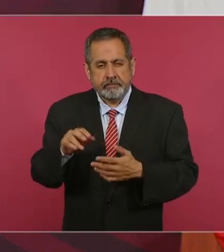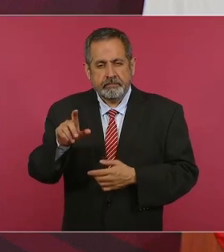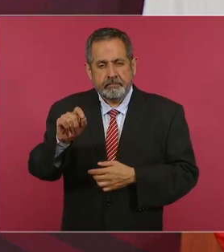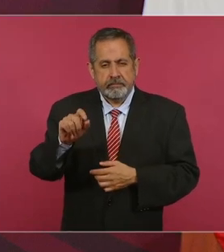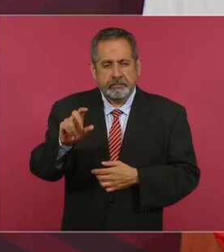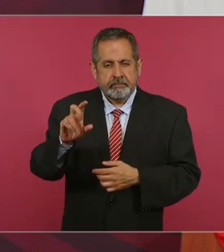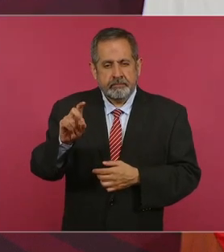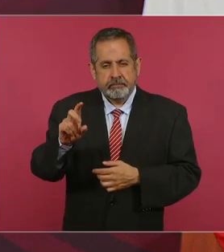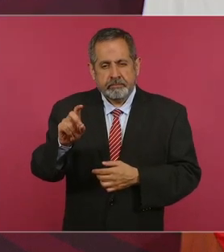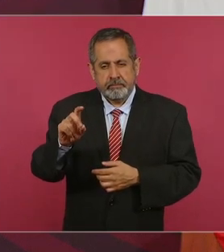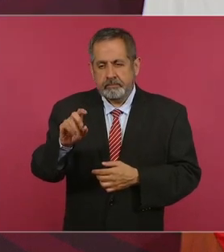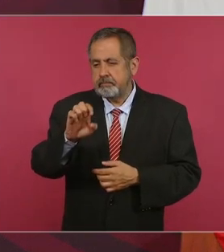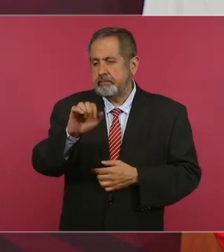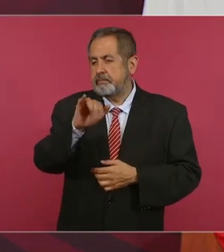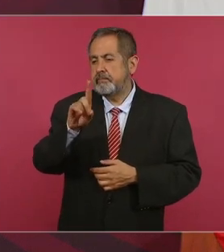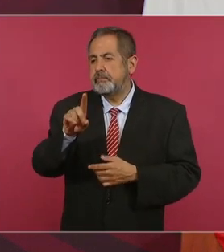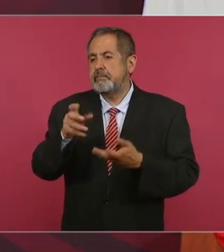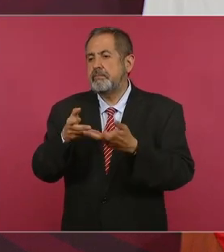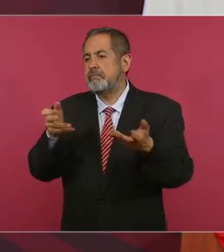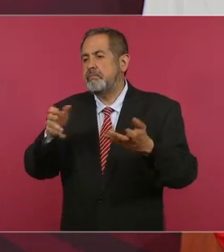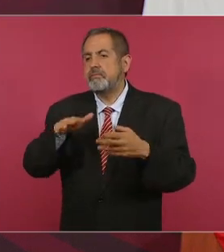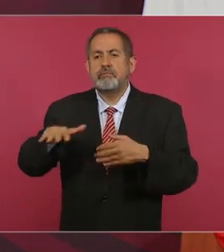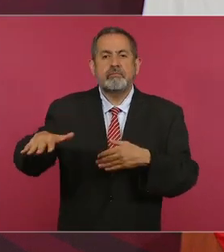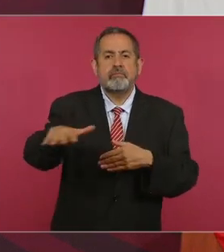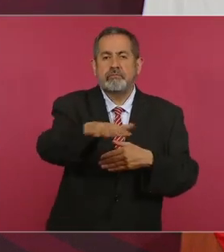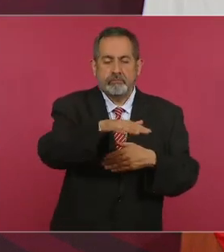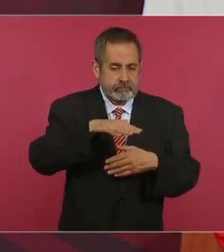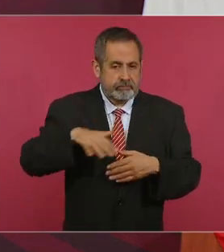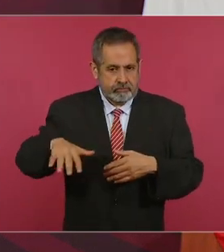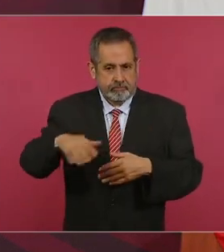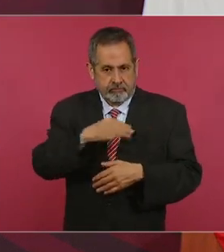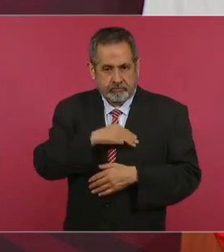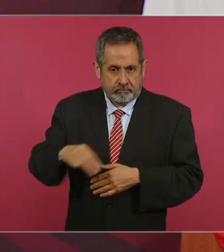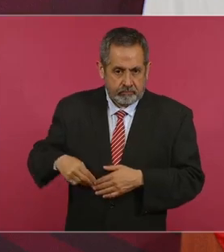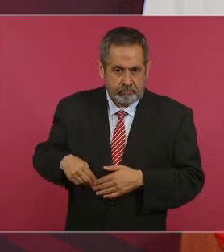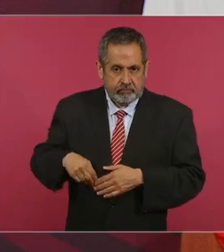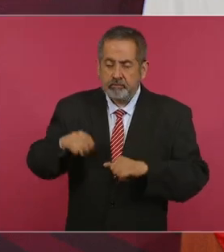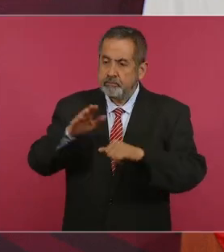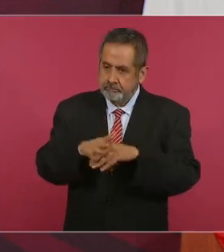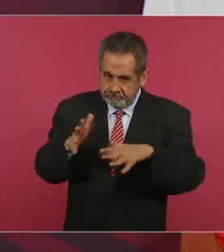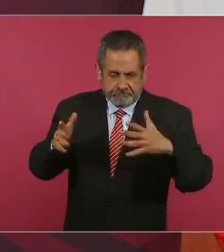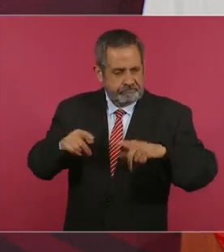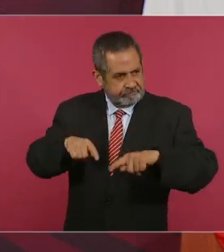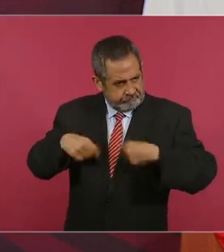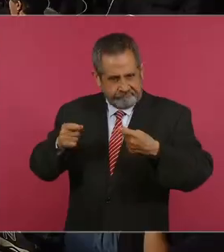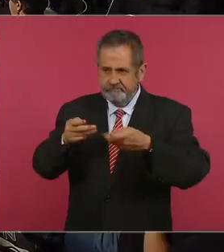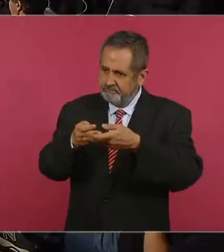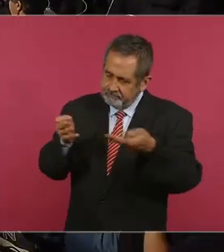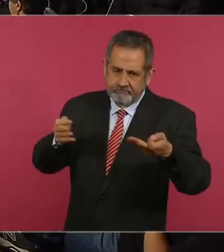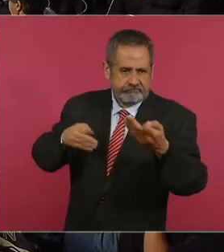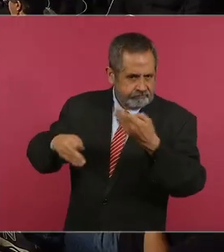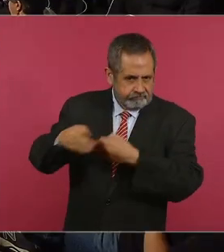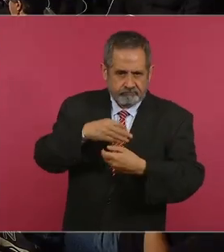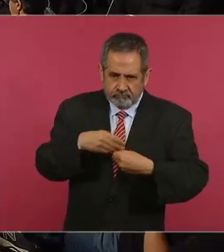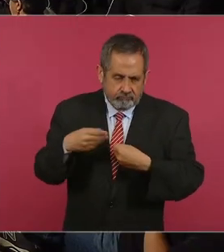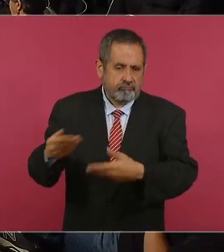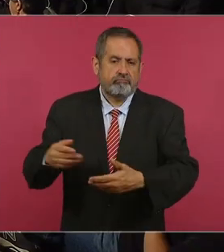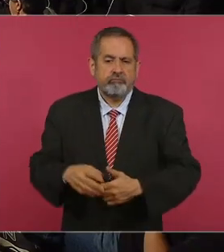30 ejidos del municipio, se amplía todo el municipio,